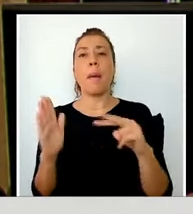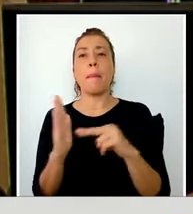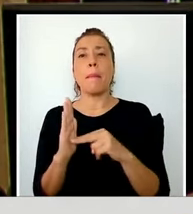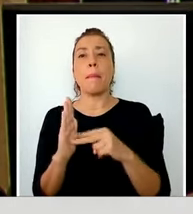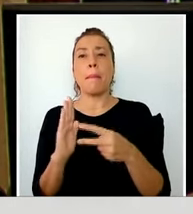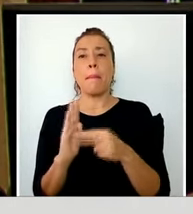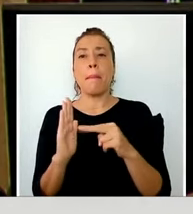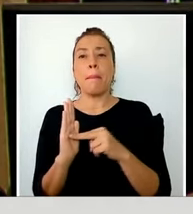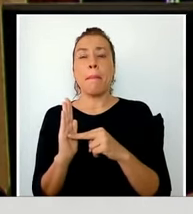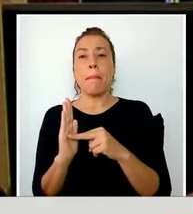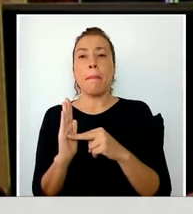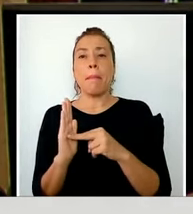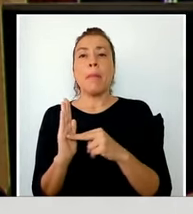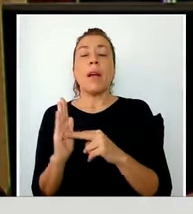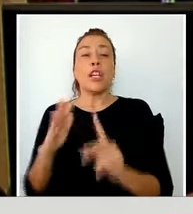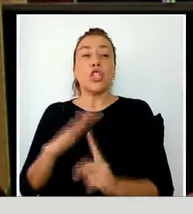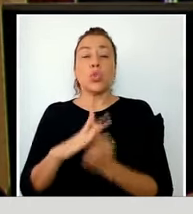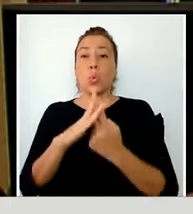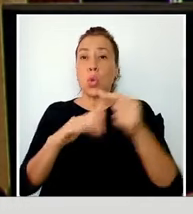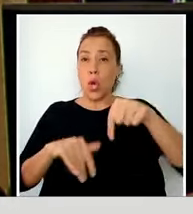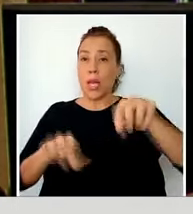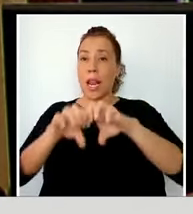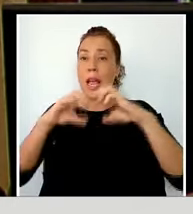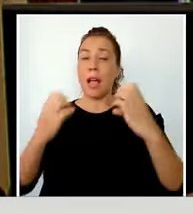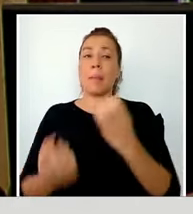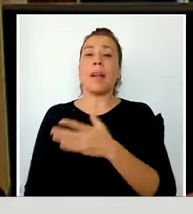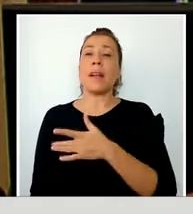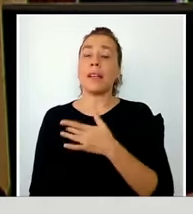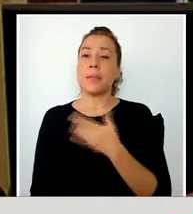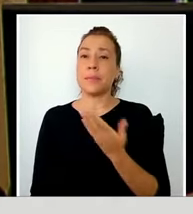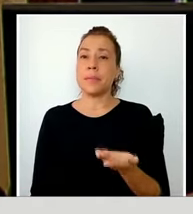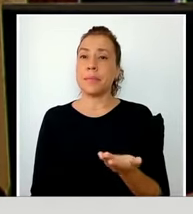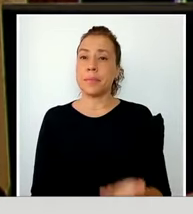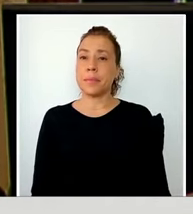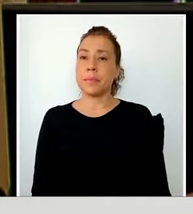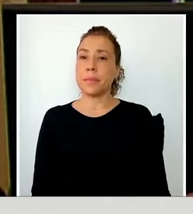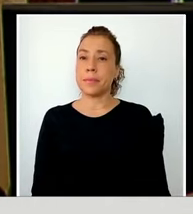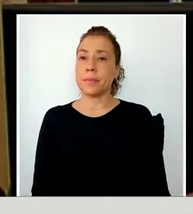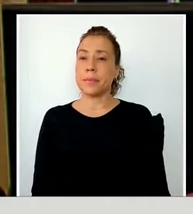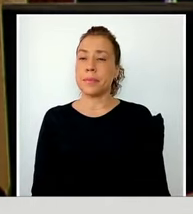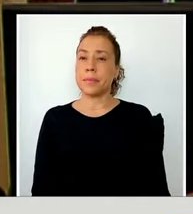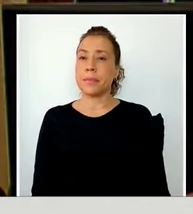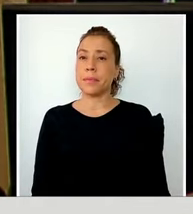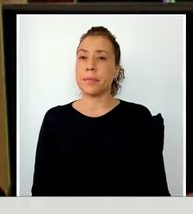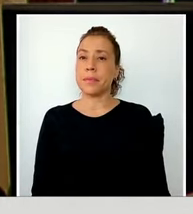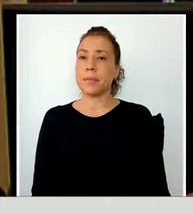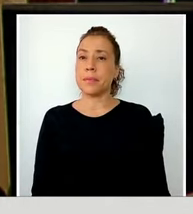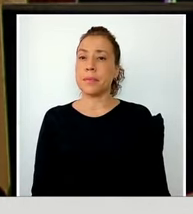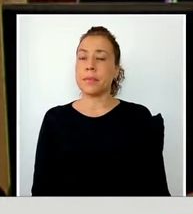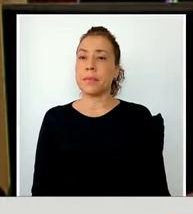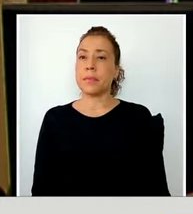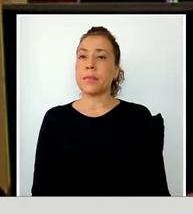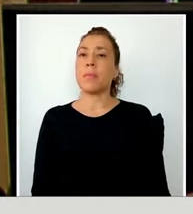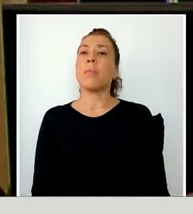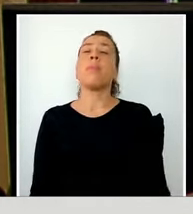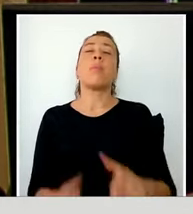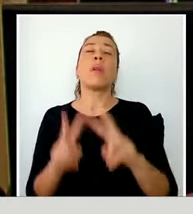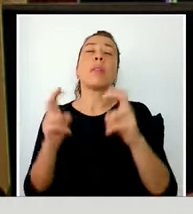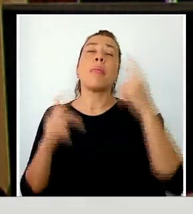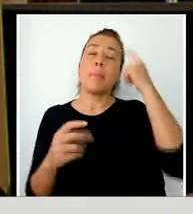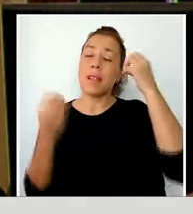ha suscitado acá en la cámara Lamentablemente justamente por esto del sentido común es que